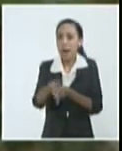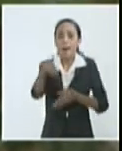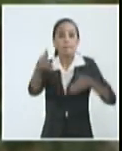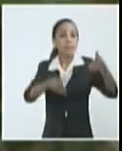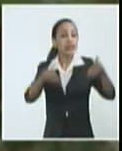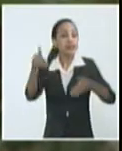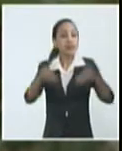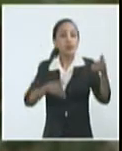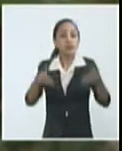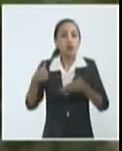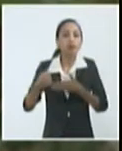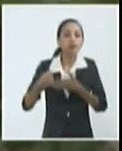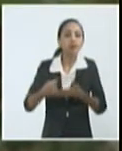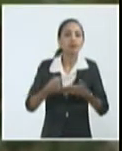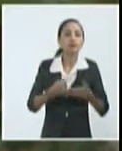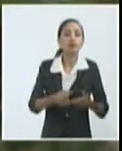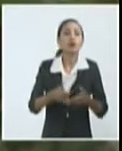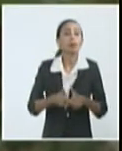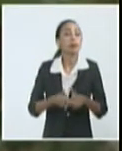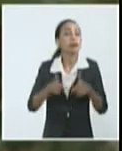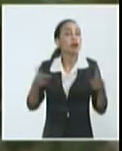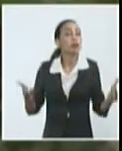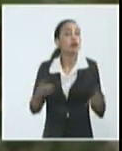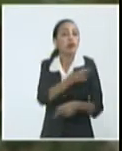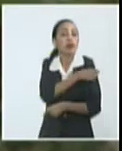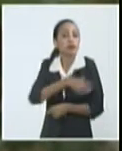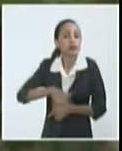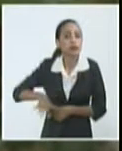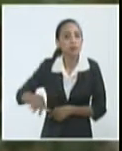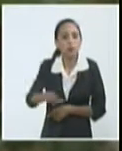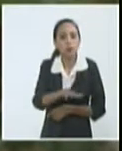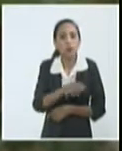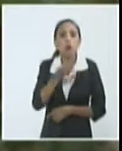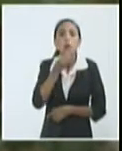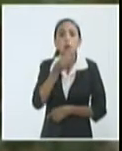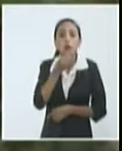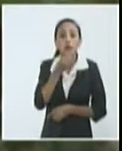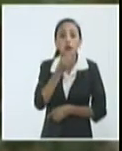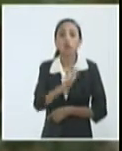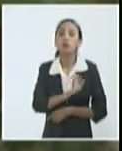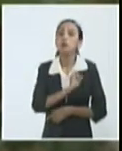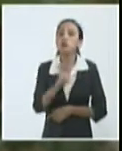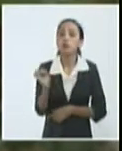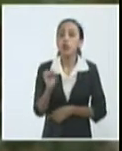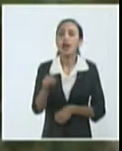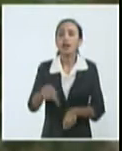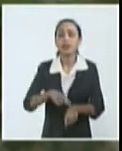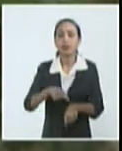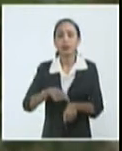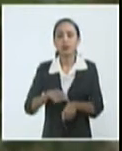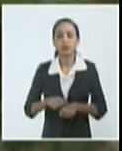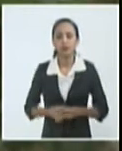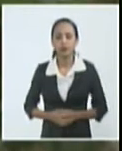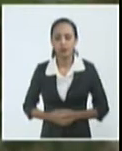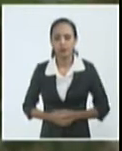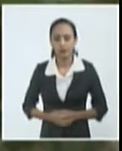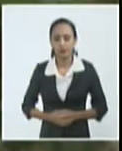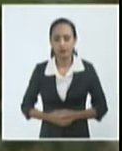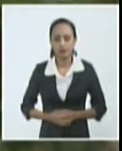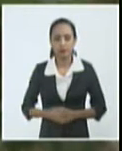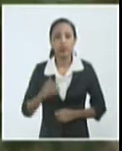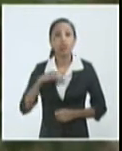la contribución de la inmensa mayoría de nuestro pueblo para que pudiéramos llegar a este momento. Destacamos una vez